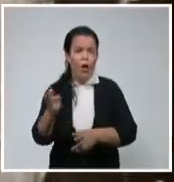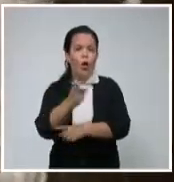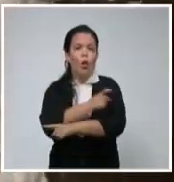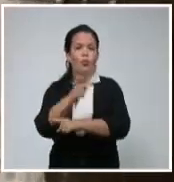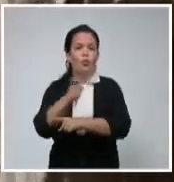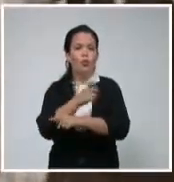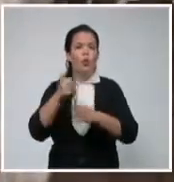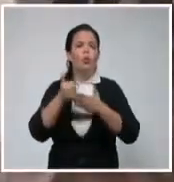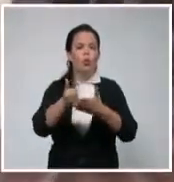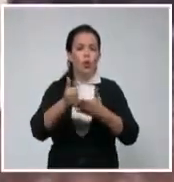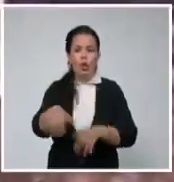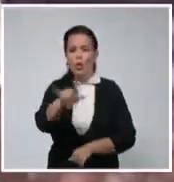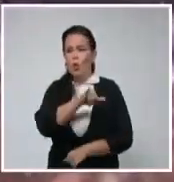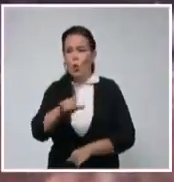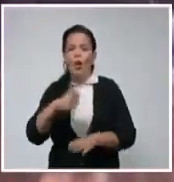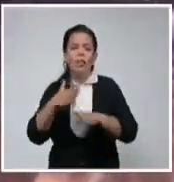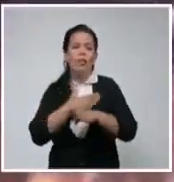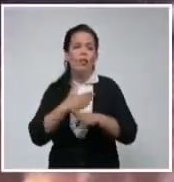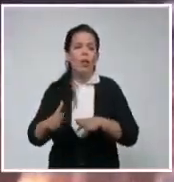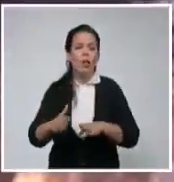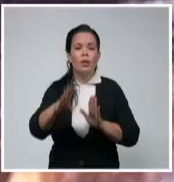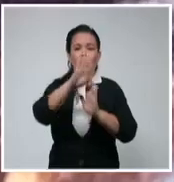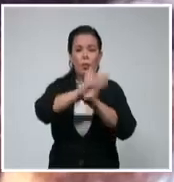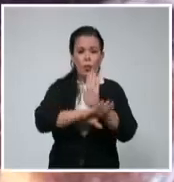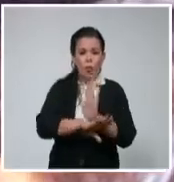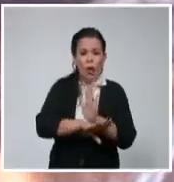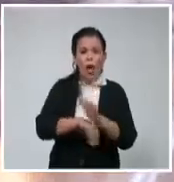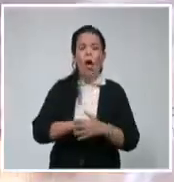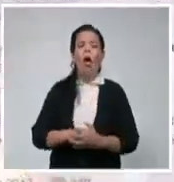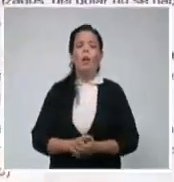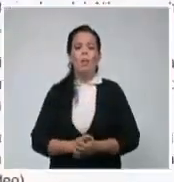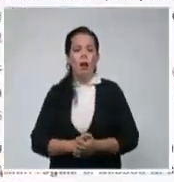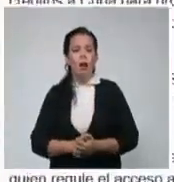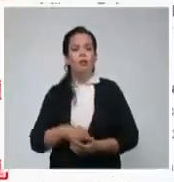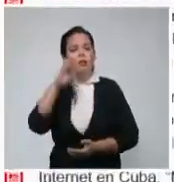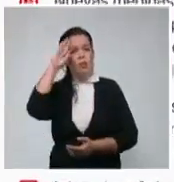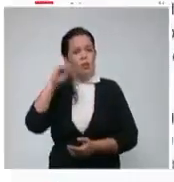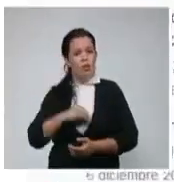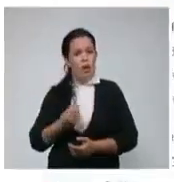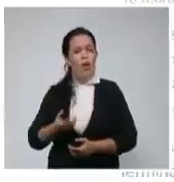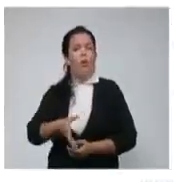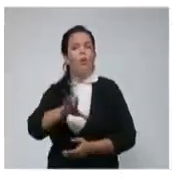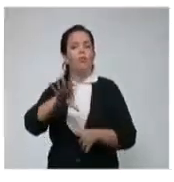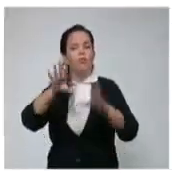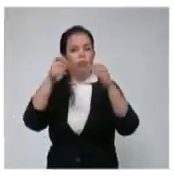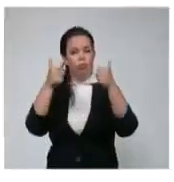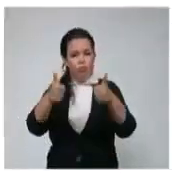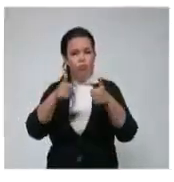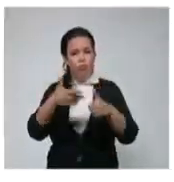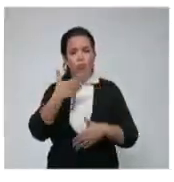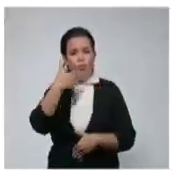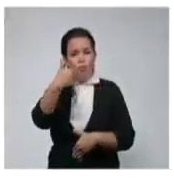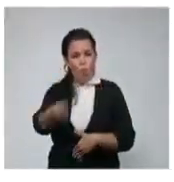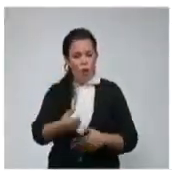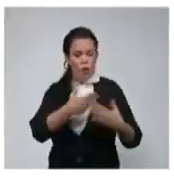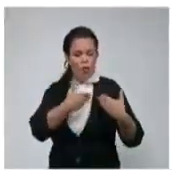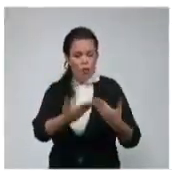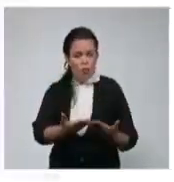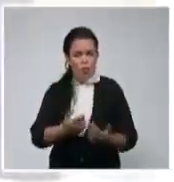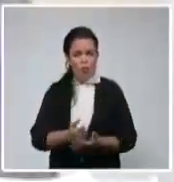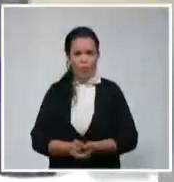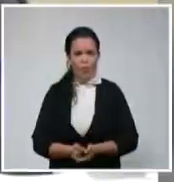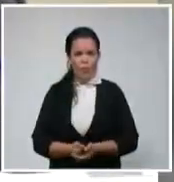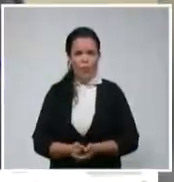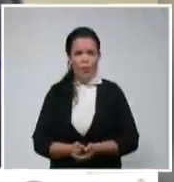su sapiencia, incluso de algunos ha sido hasta fundadora. Ha colaborado con Cuba Sí, Cuba Debate, La Jiribilla y La Jornada